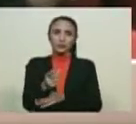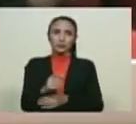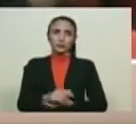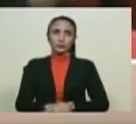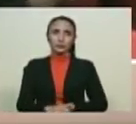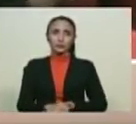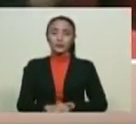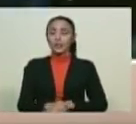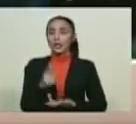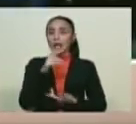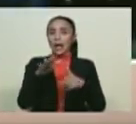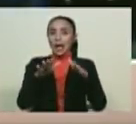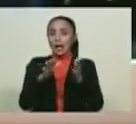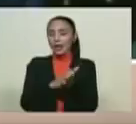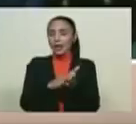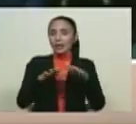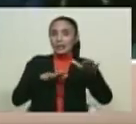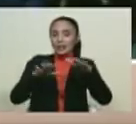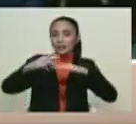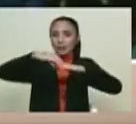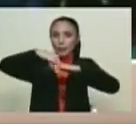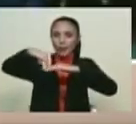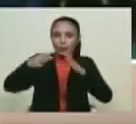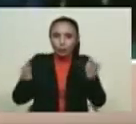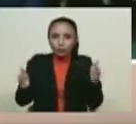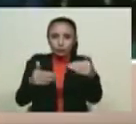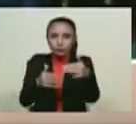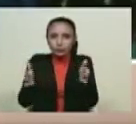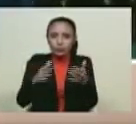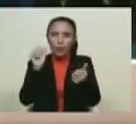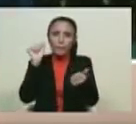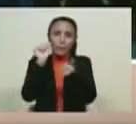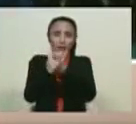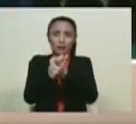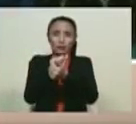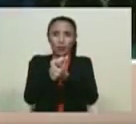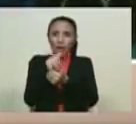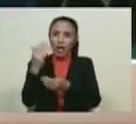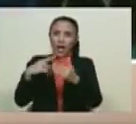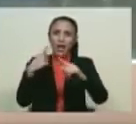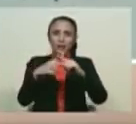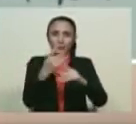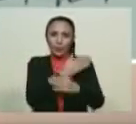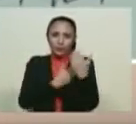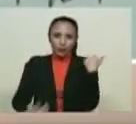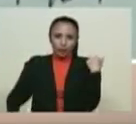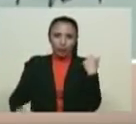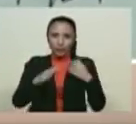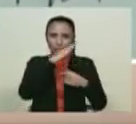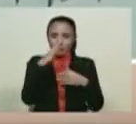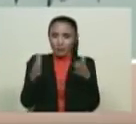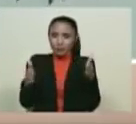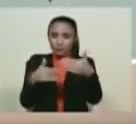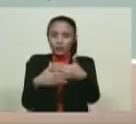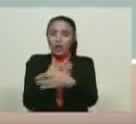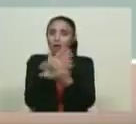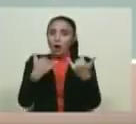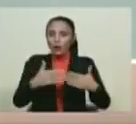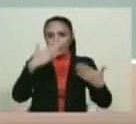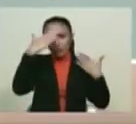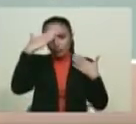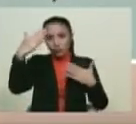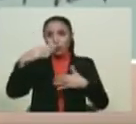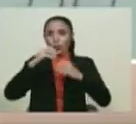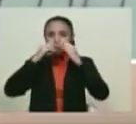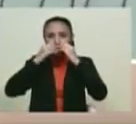metros cuadrados, donde tienen secuestrado de manera criminal a Lula, le mandamos el mensaje